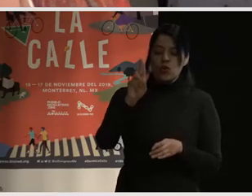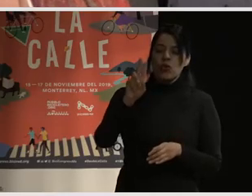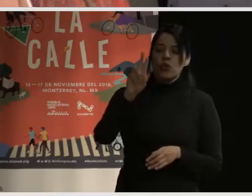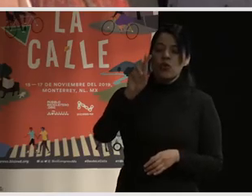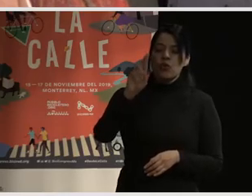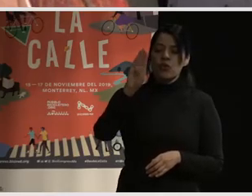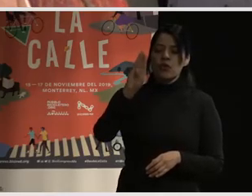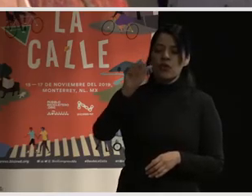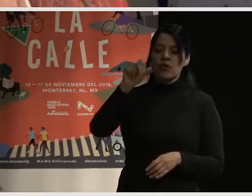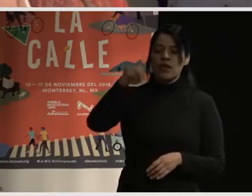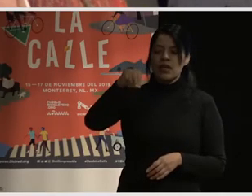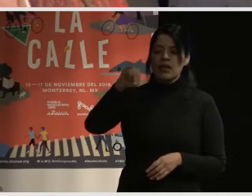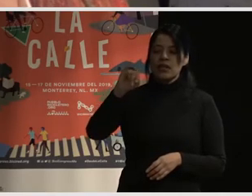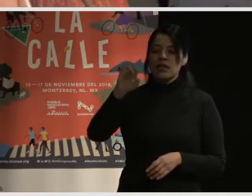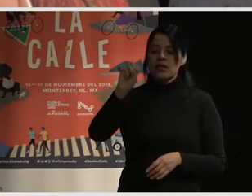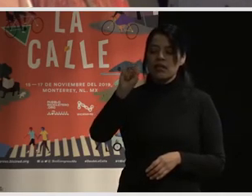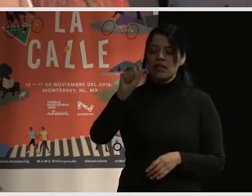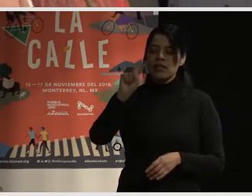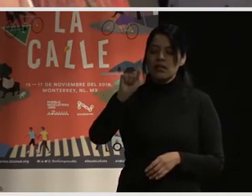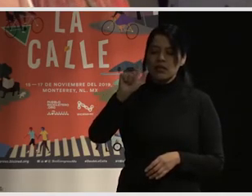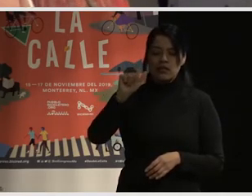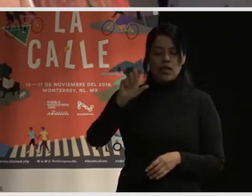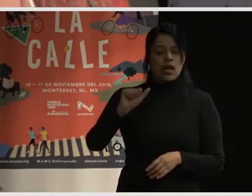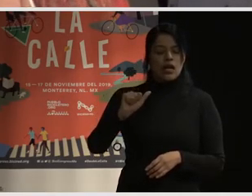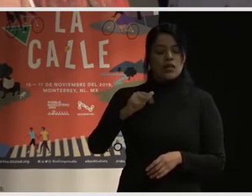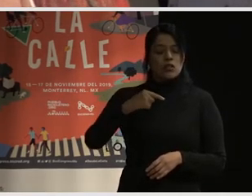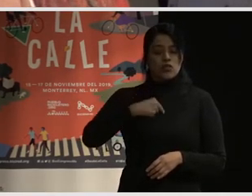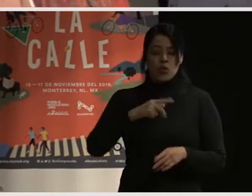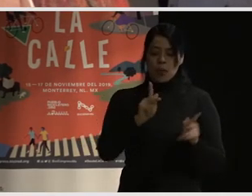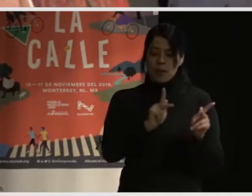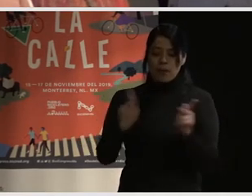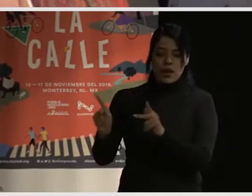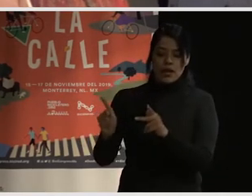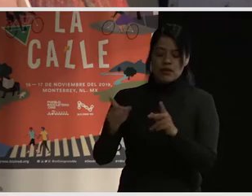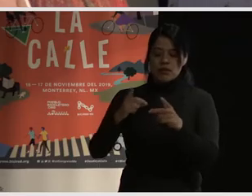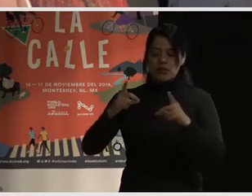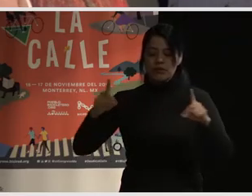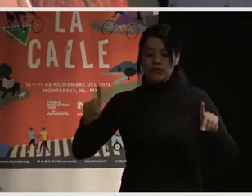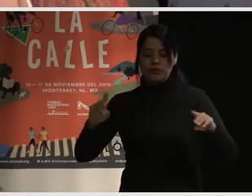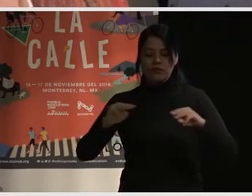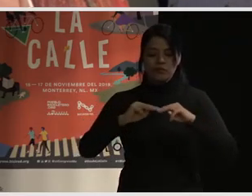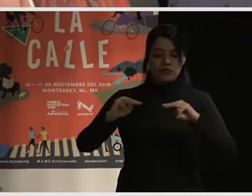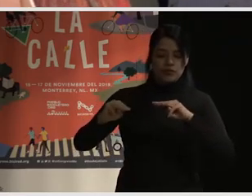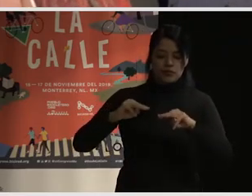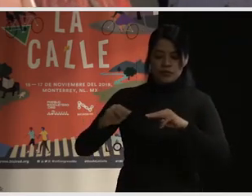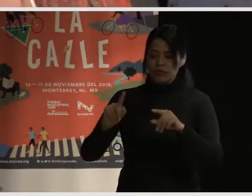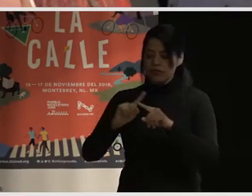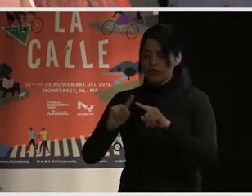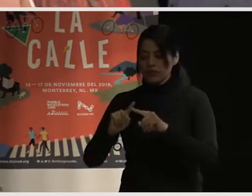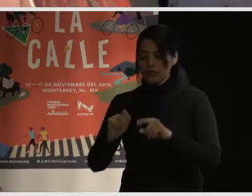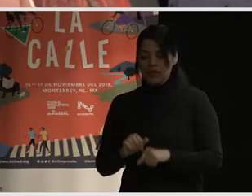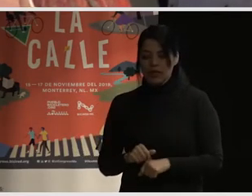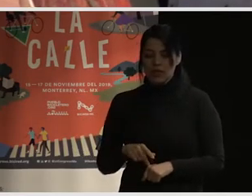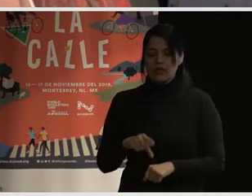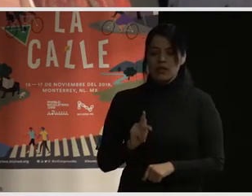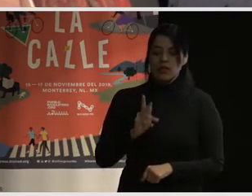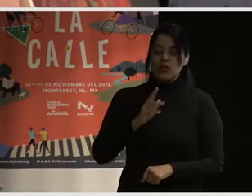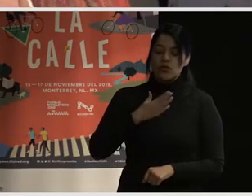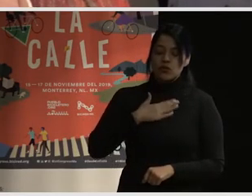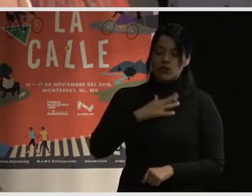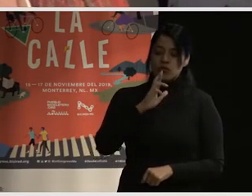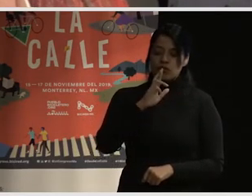en todo méxico haciendo planes de desarrollo urbano metropolitano estatales parciales de todo tipo y para mí la gran respuesta